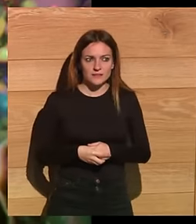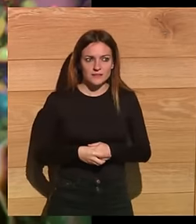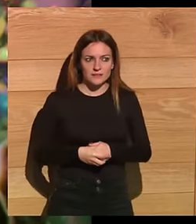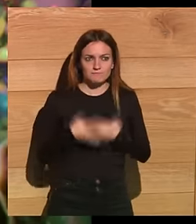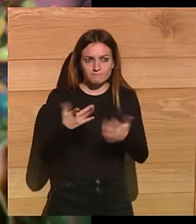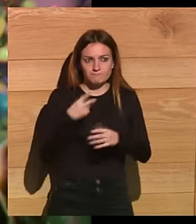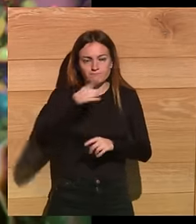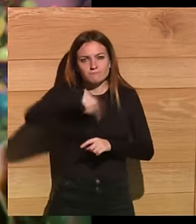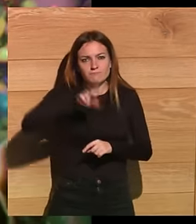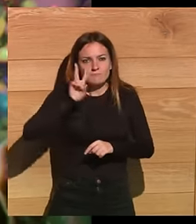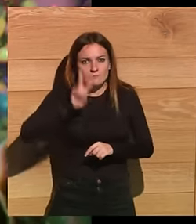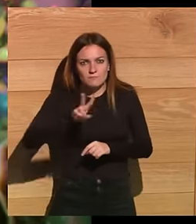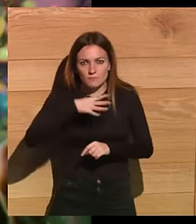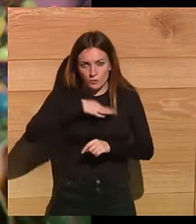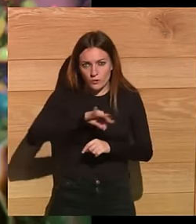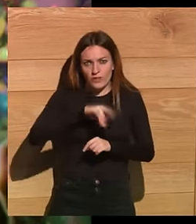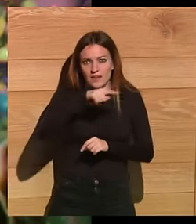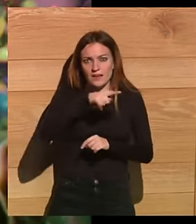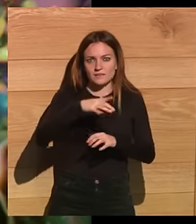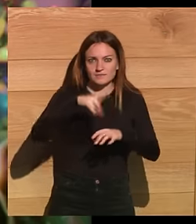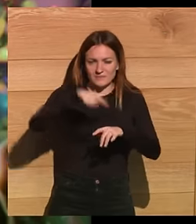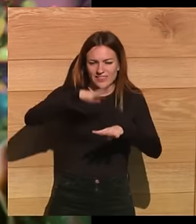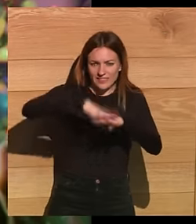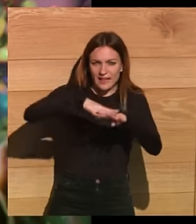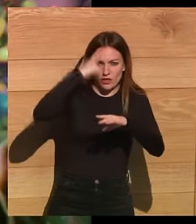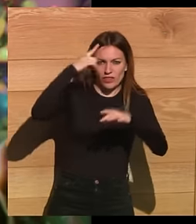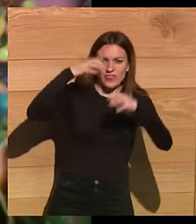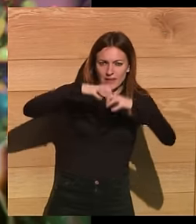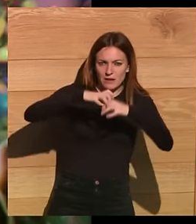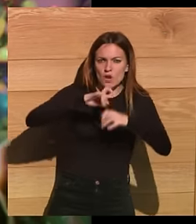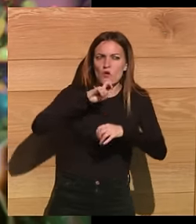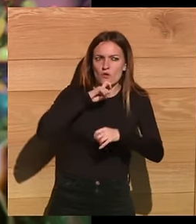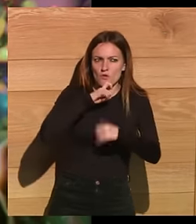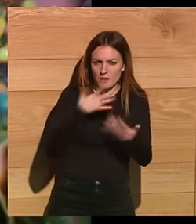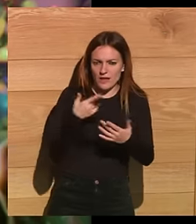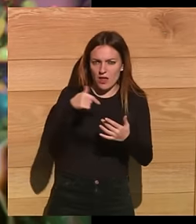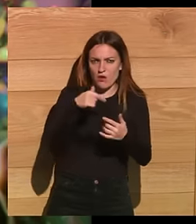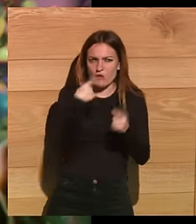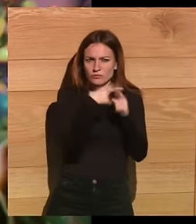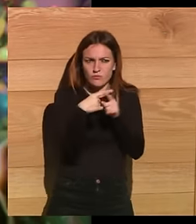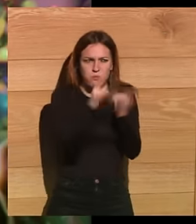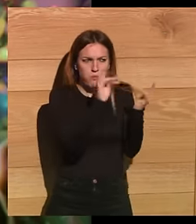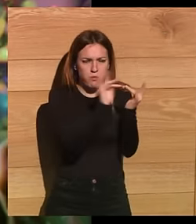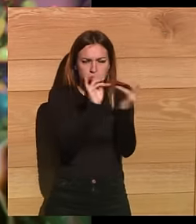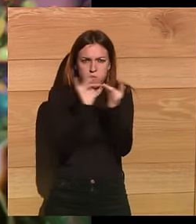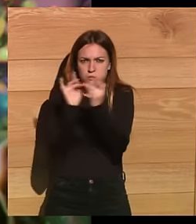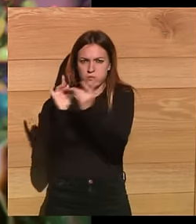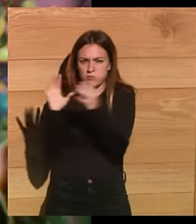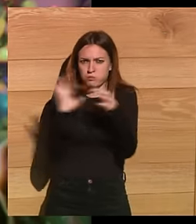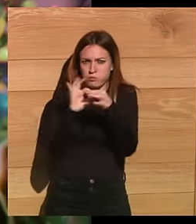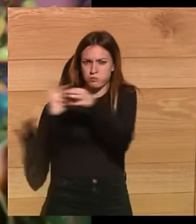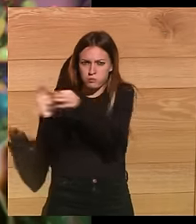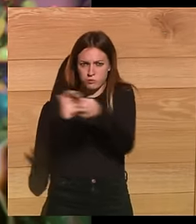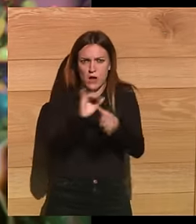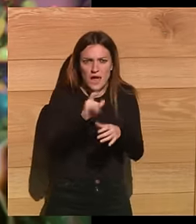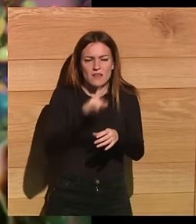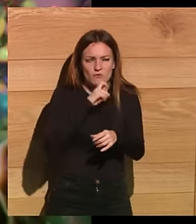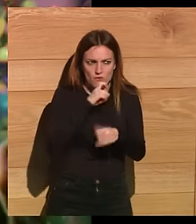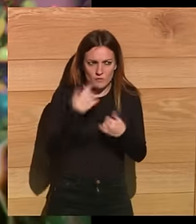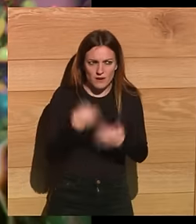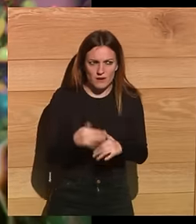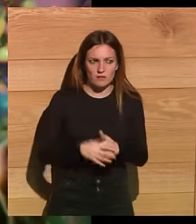podemos ver la complejidad de este tejido cerebral, cómo está todo conectado unas con otras, todo es muy complejo.